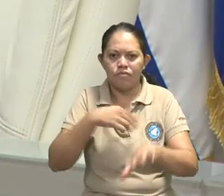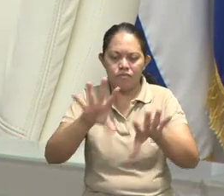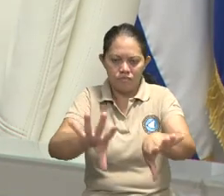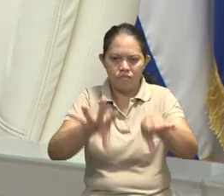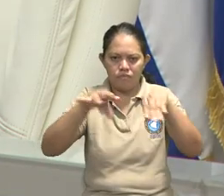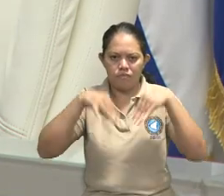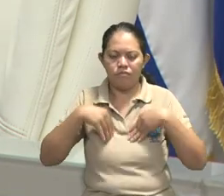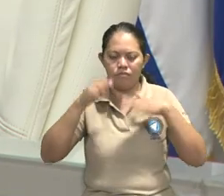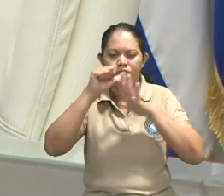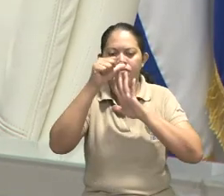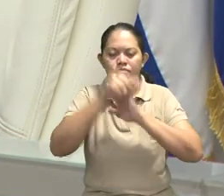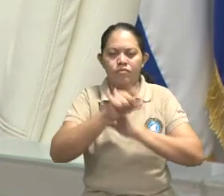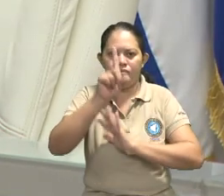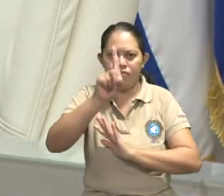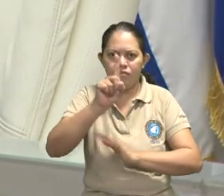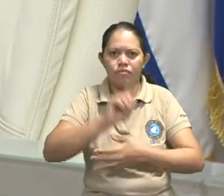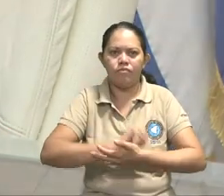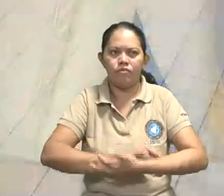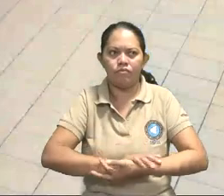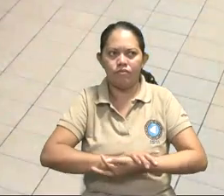1.